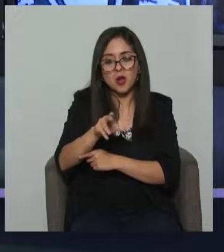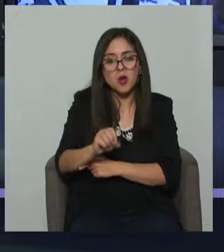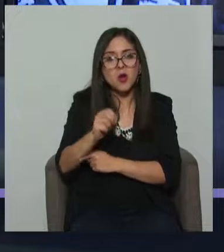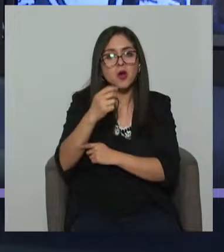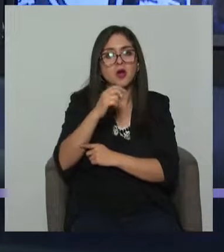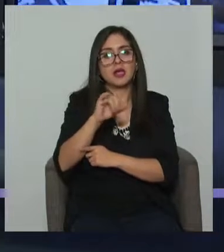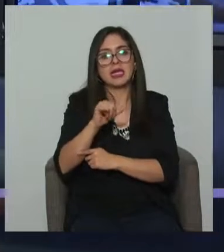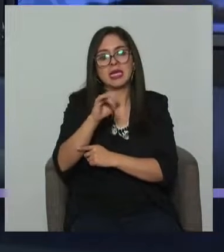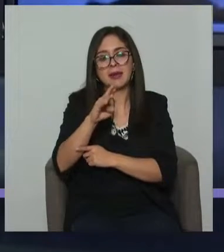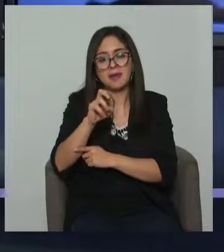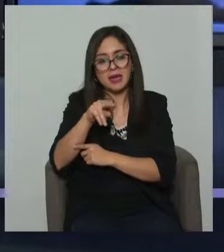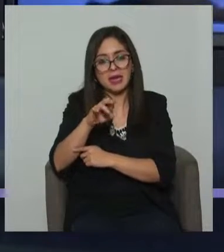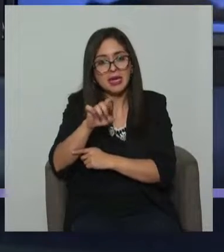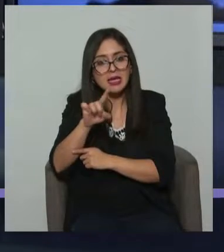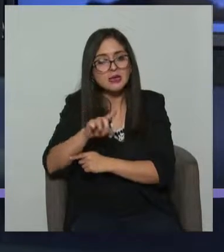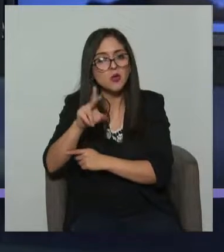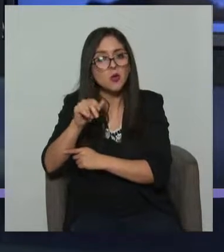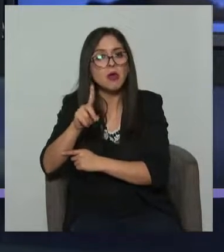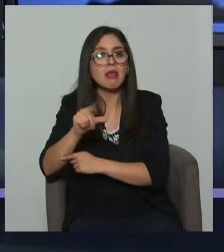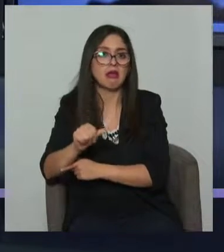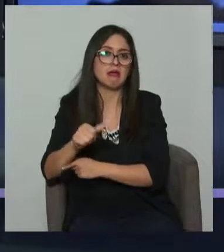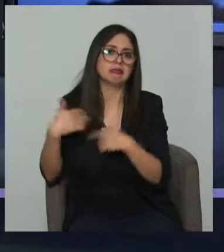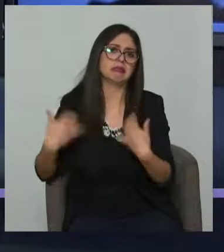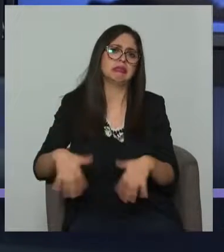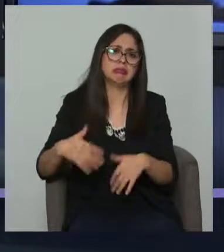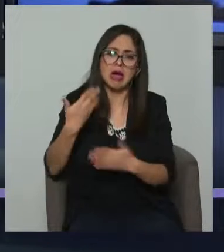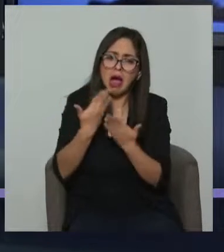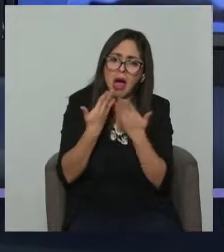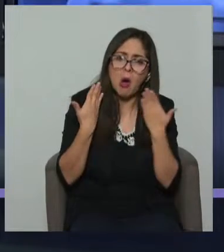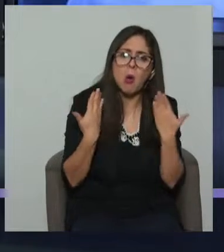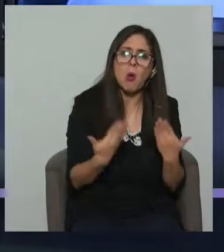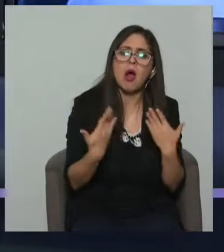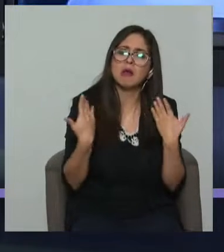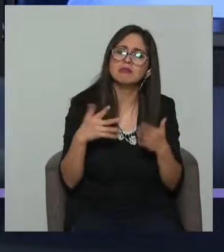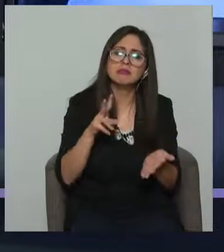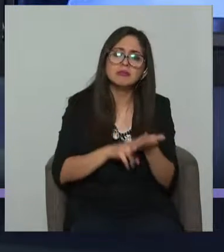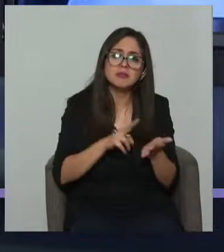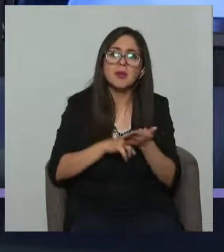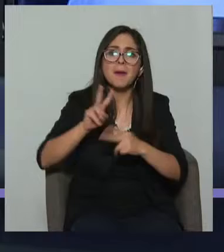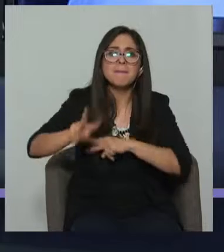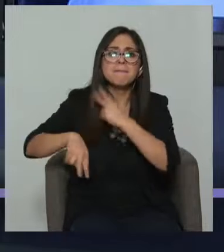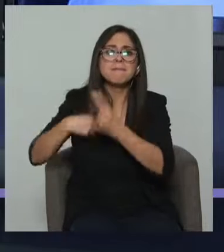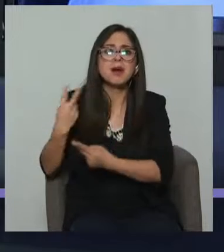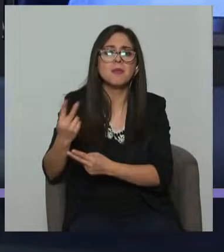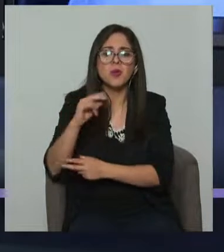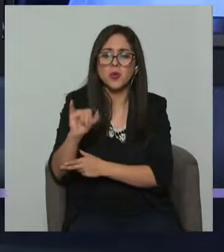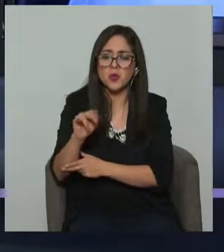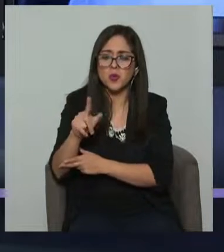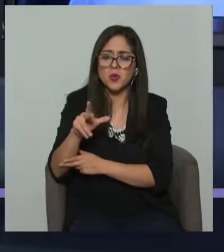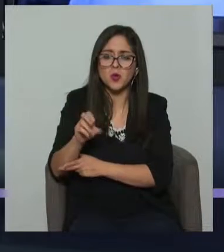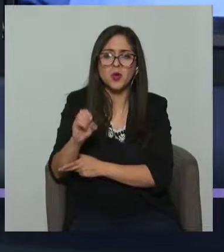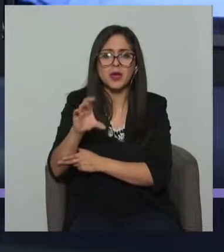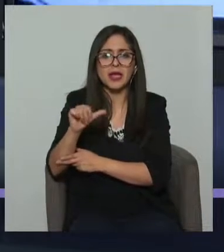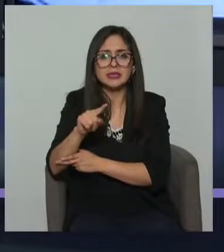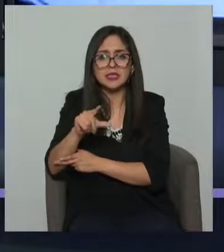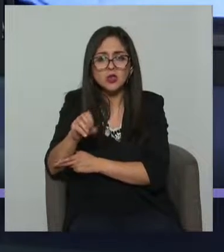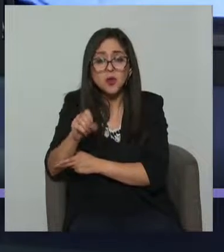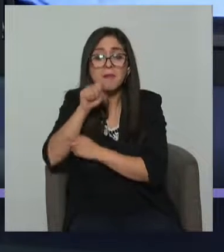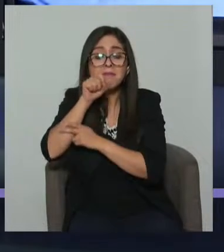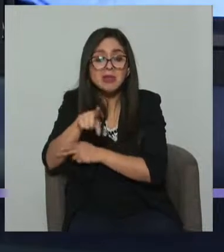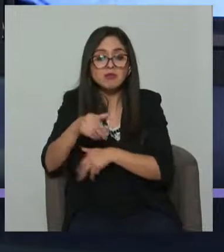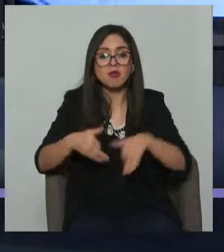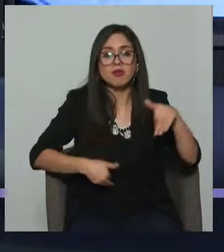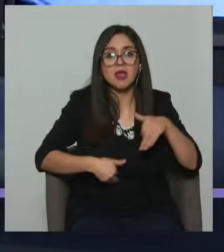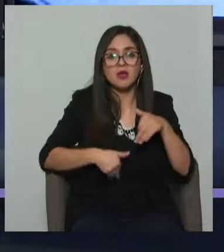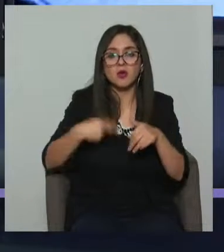lujo, y qué bueno que así sea, que nos podemos presentar en el Julio Castillo y en el Teatro Orientación.